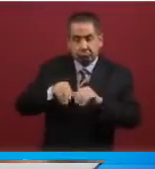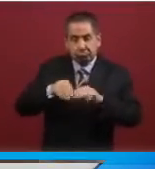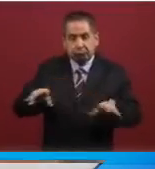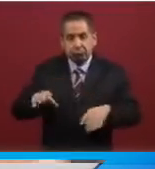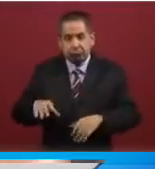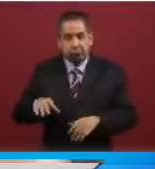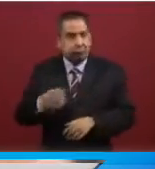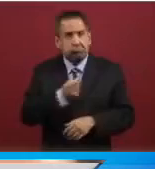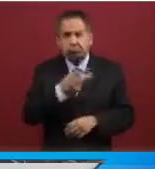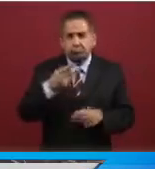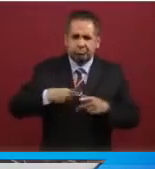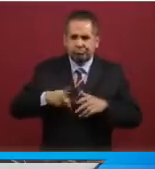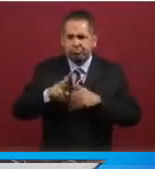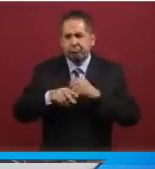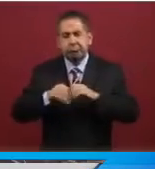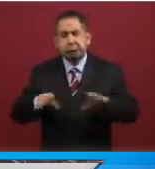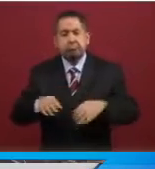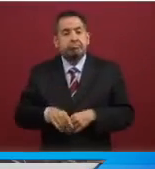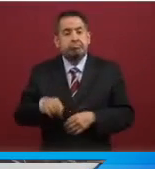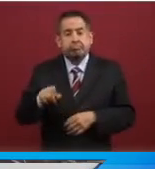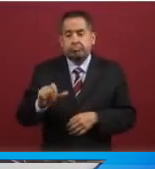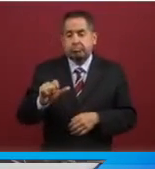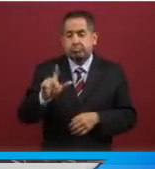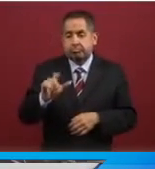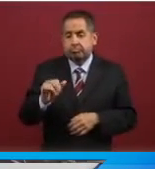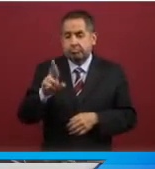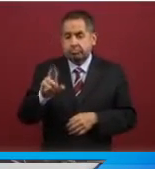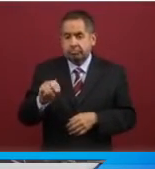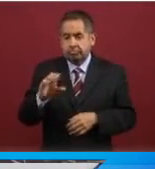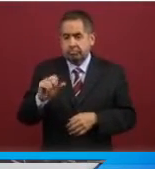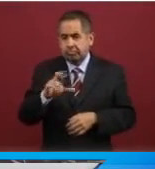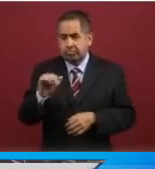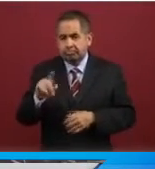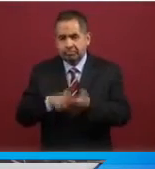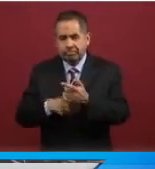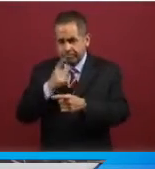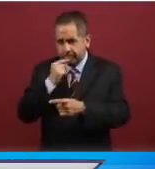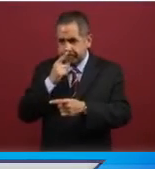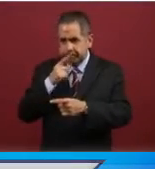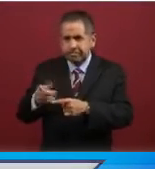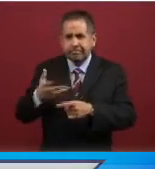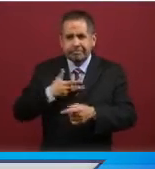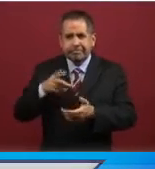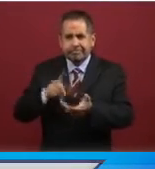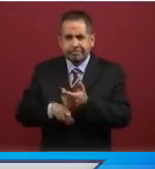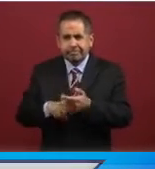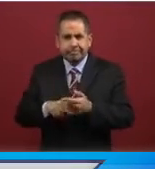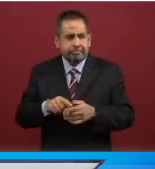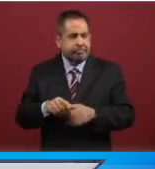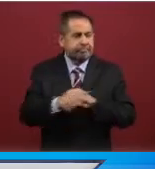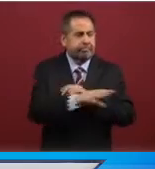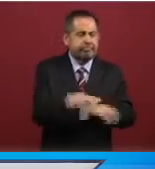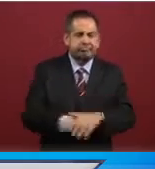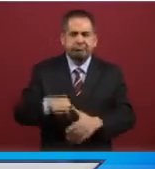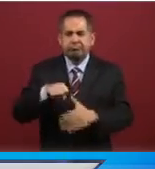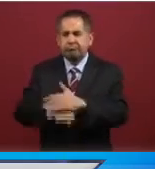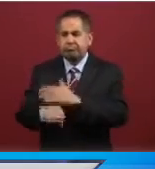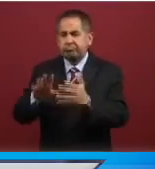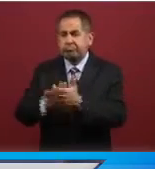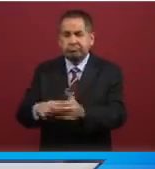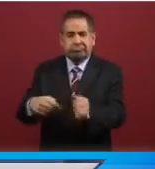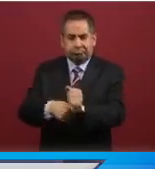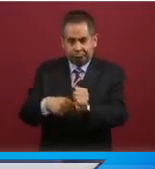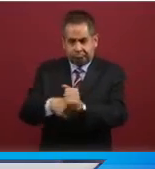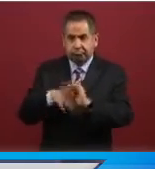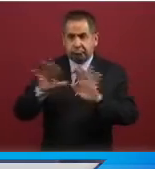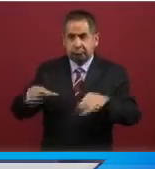para garantizar la paz en el país y se saldrá adelante. Habrá justicia, paz y tranquilidad. Aclara que la frase de "al diablo